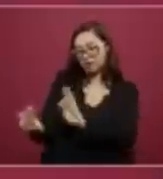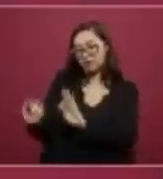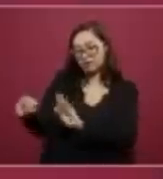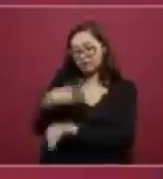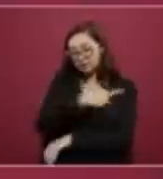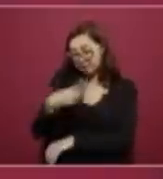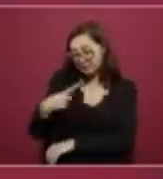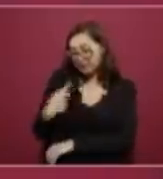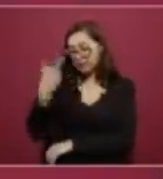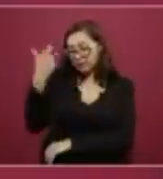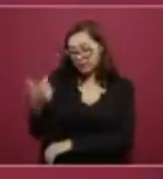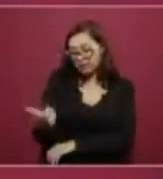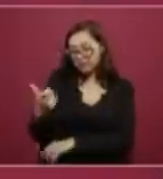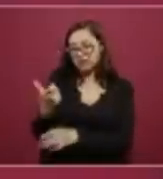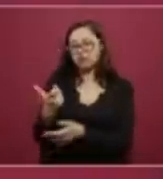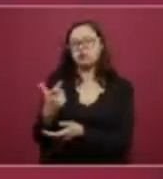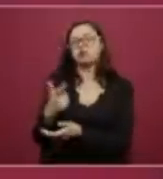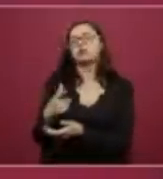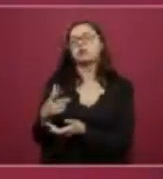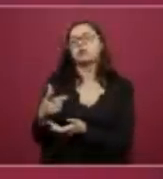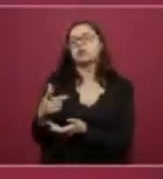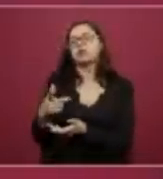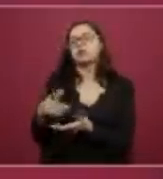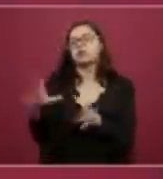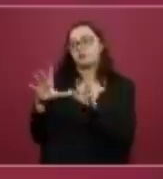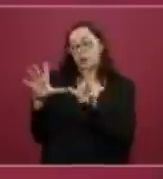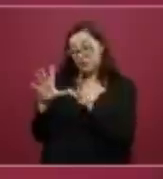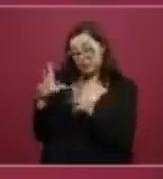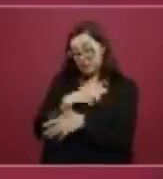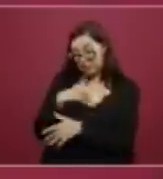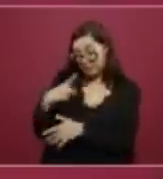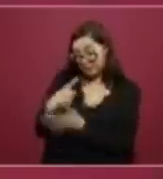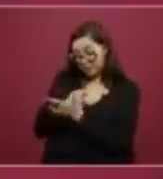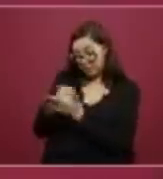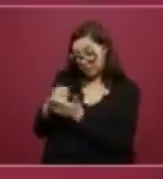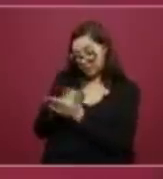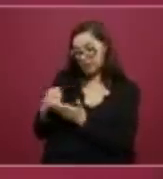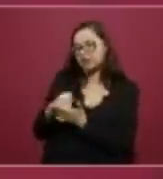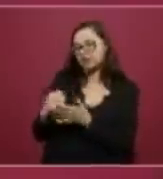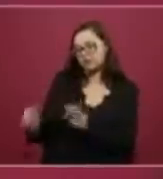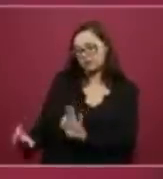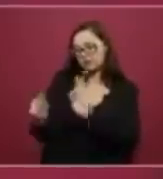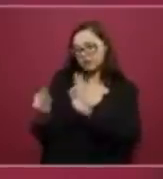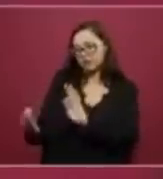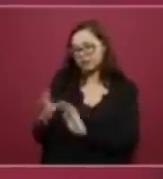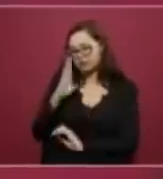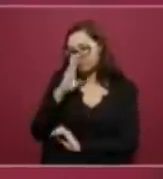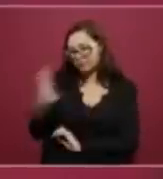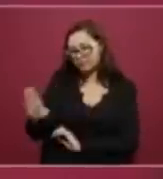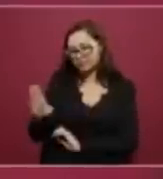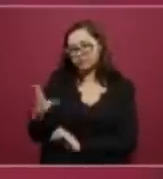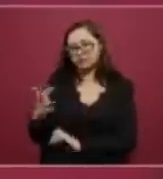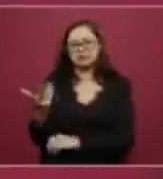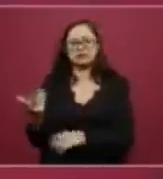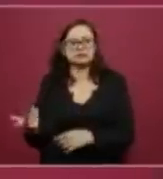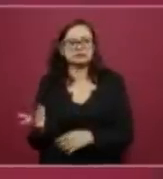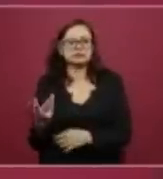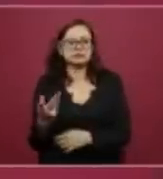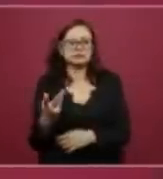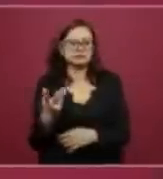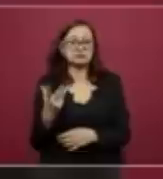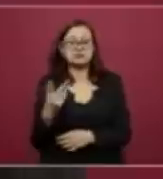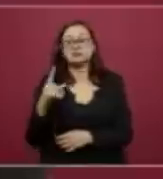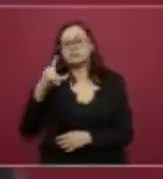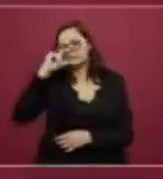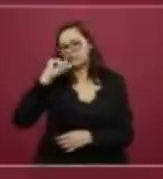quienes tienen crédito del Infonavit. Era algo bastante